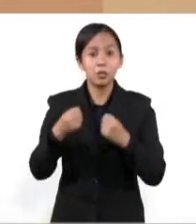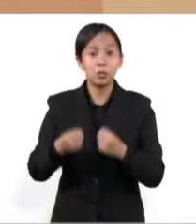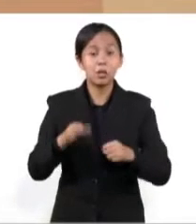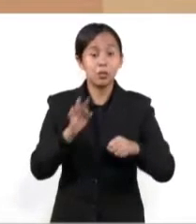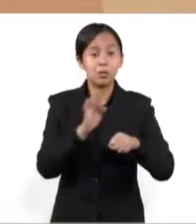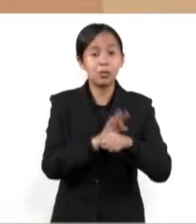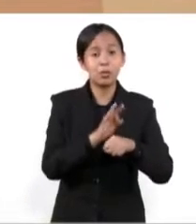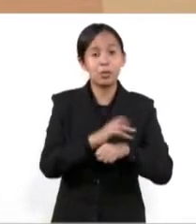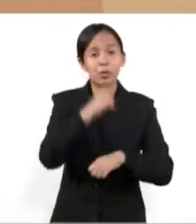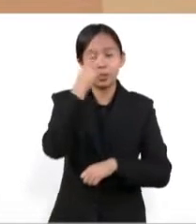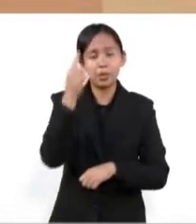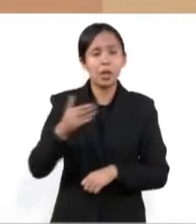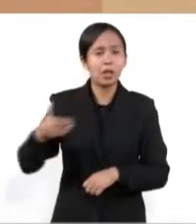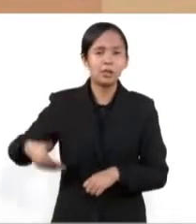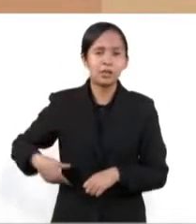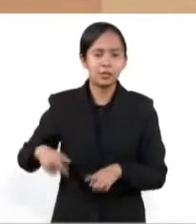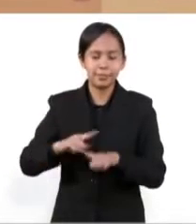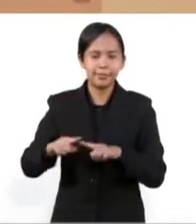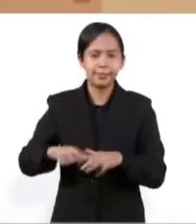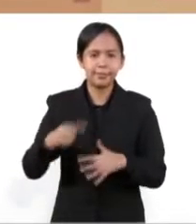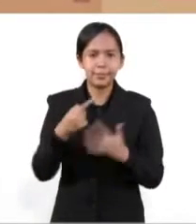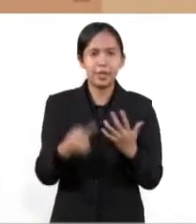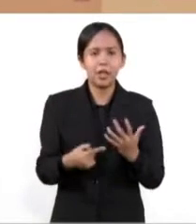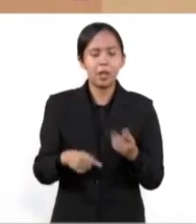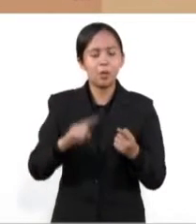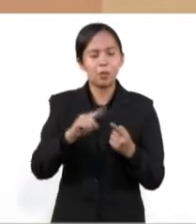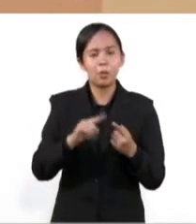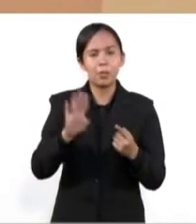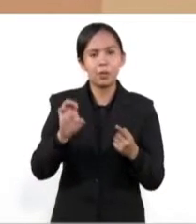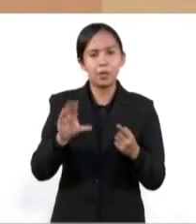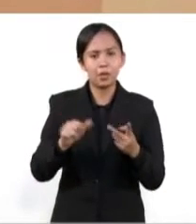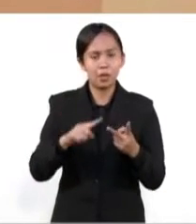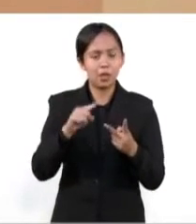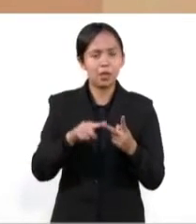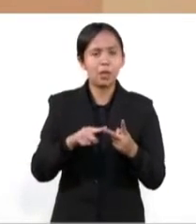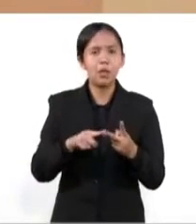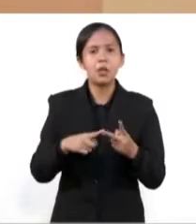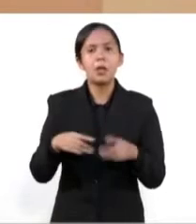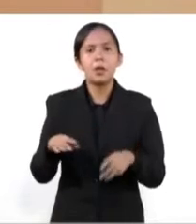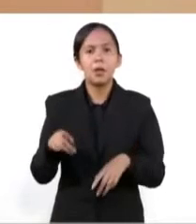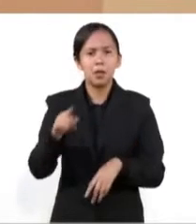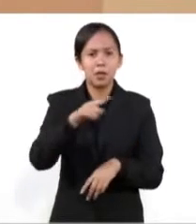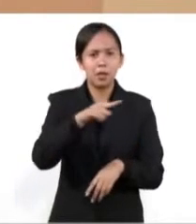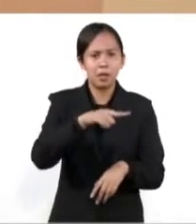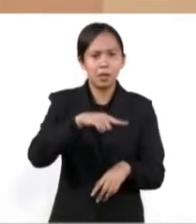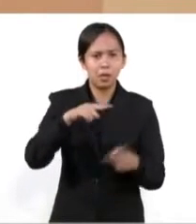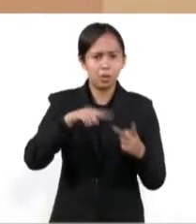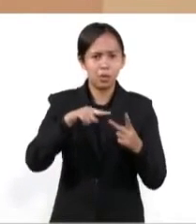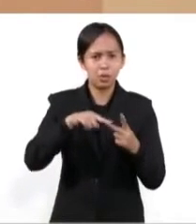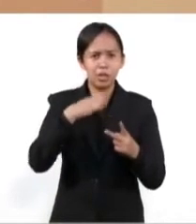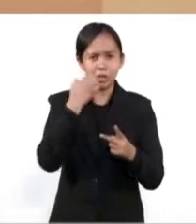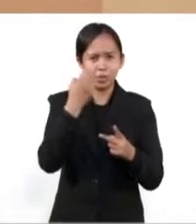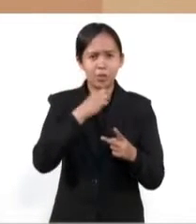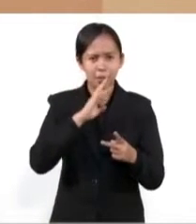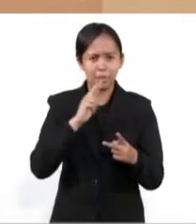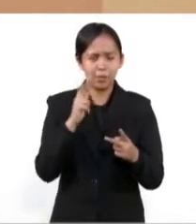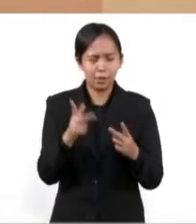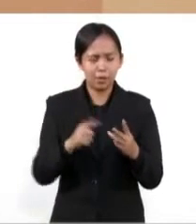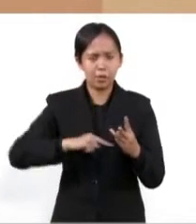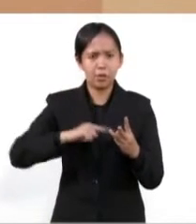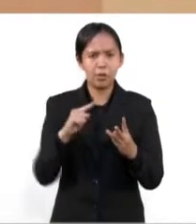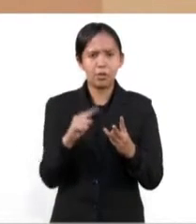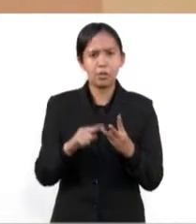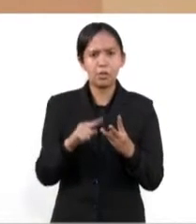cualquier accidente. Entonces es mi beca para empezar, bienestar para niños y niñas, mejor escuela, la escuela es